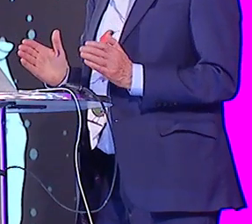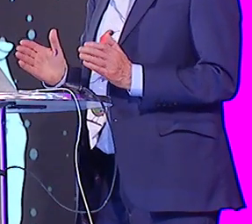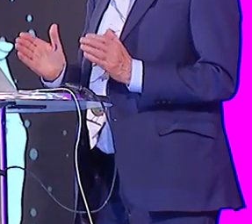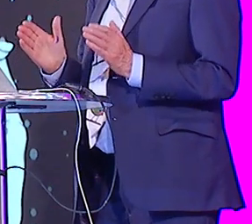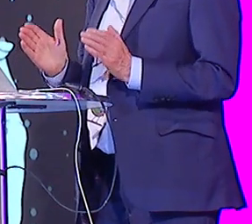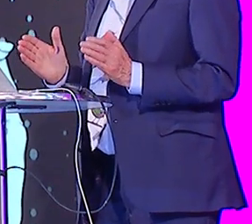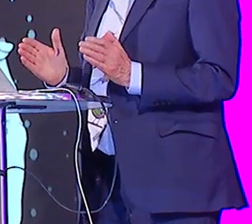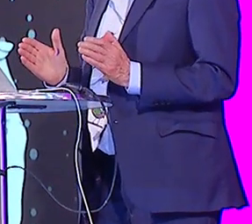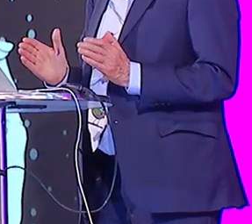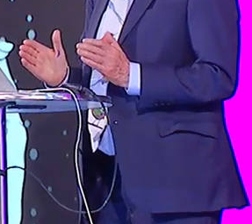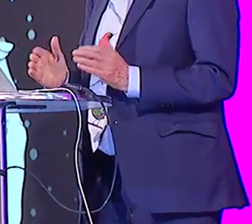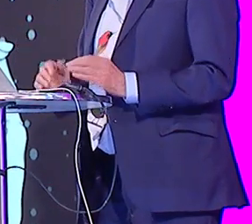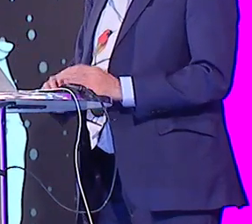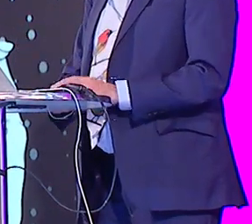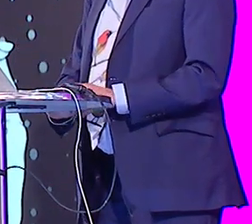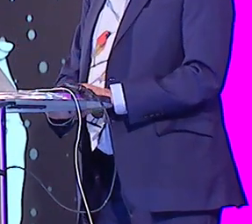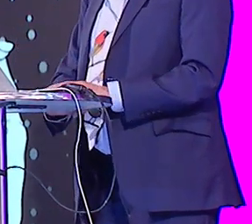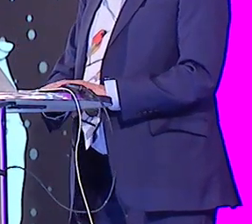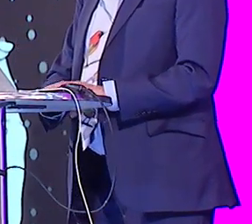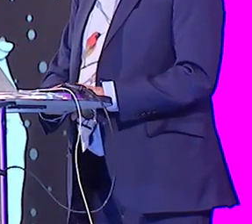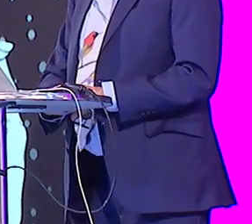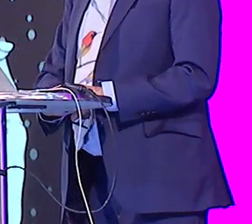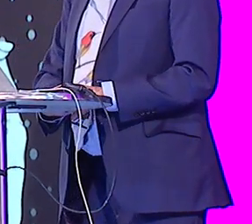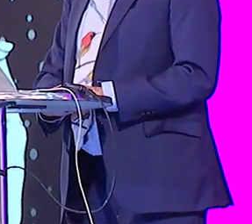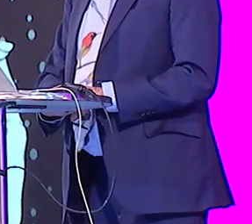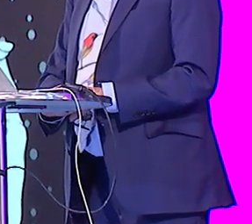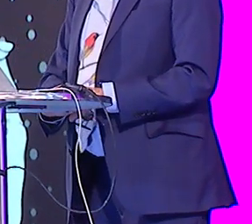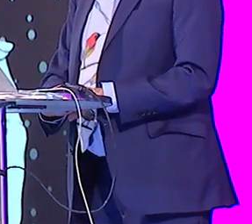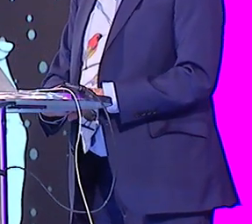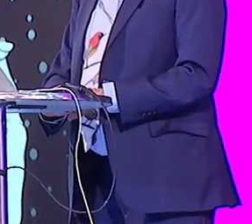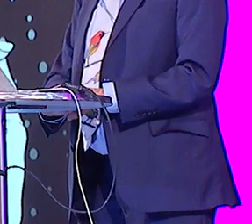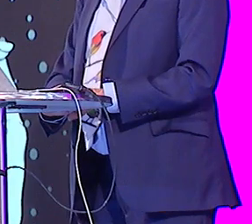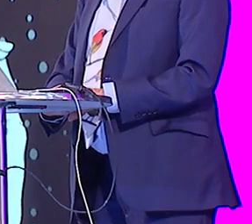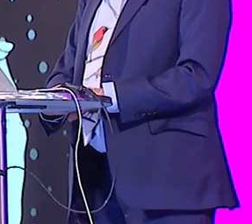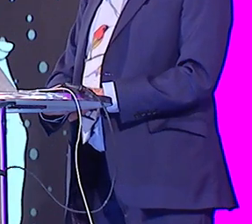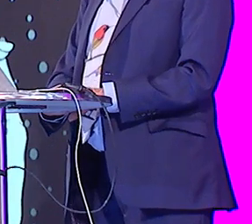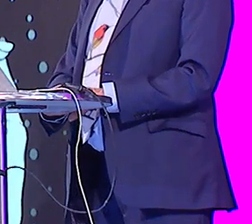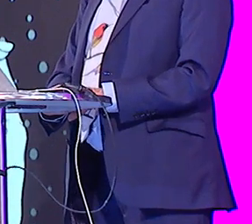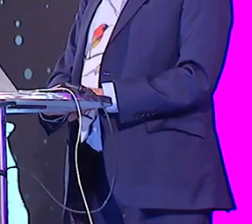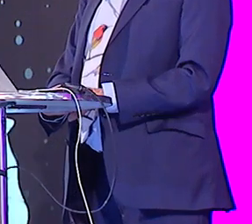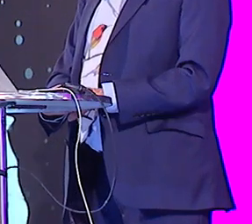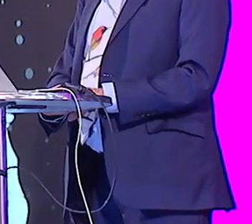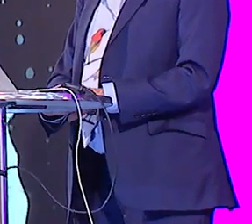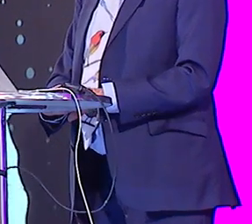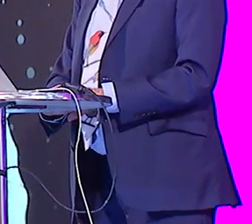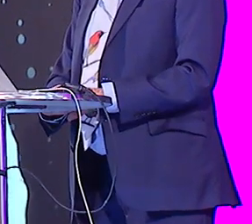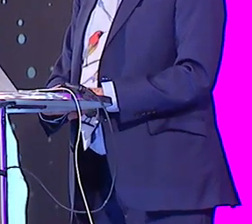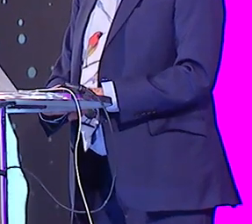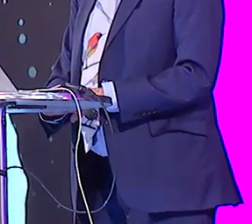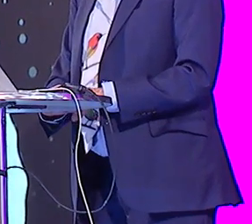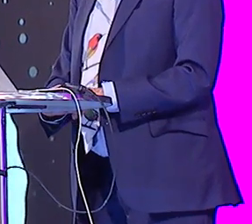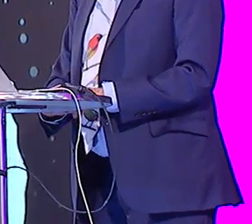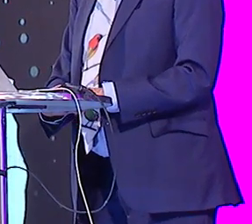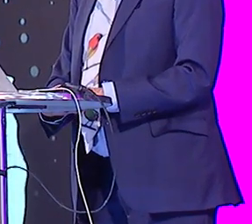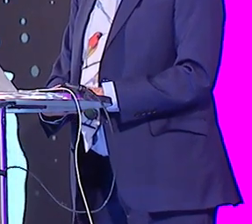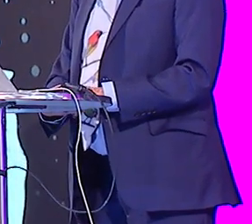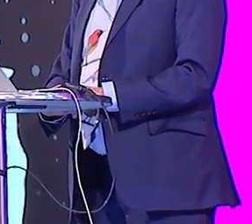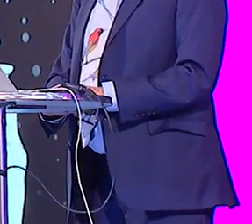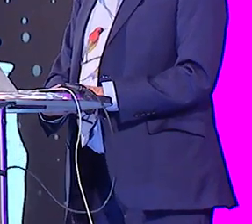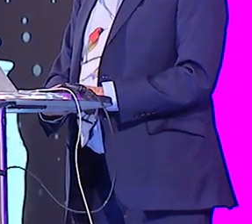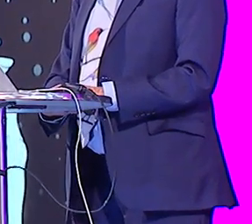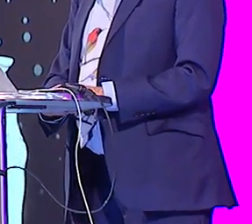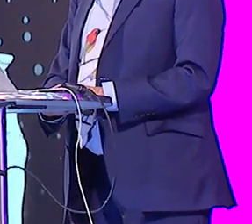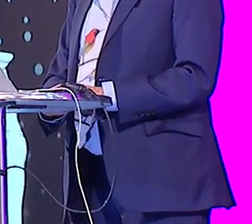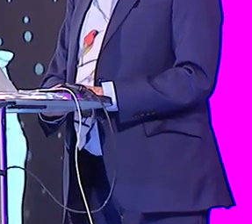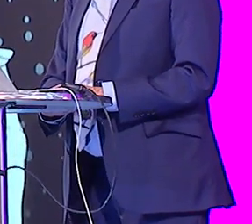es dejar caer un objeto pesado delante de él. Y el único objeto disponible es una